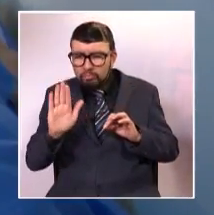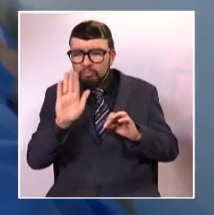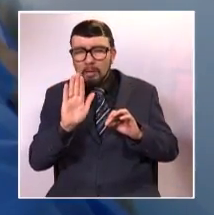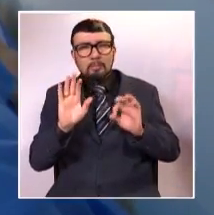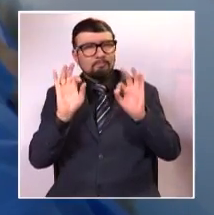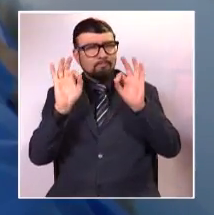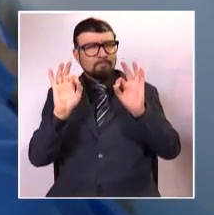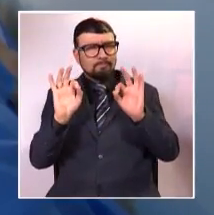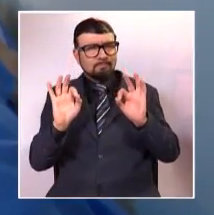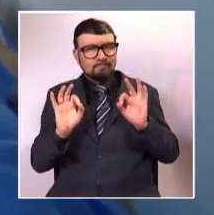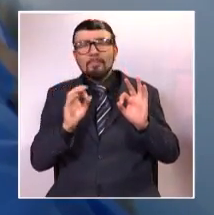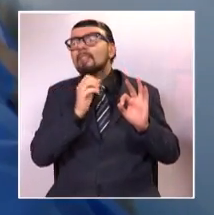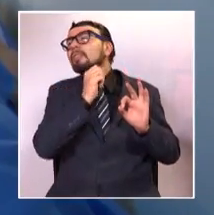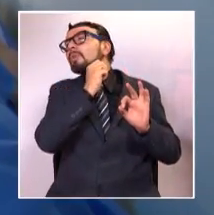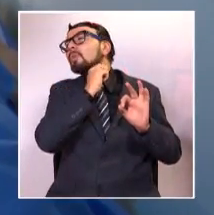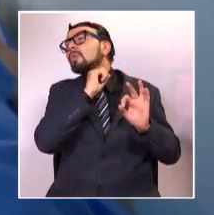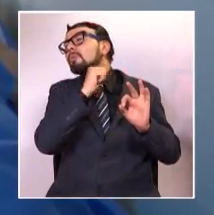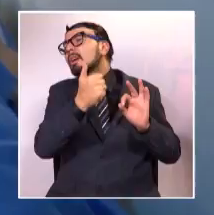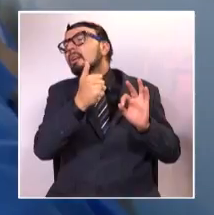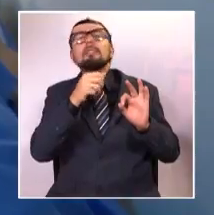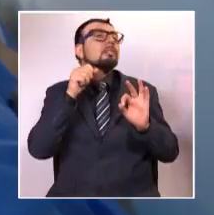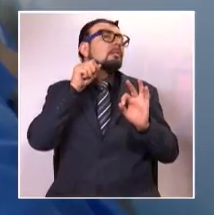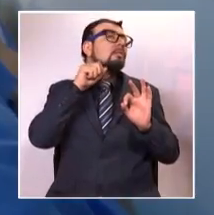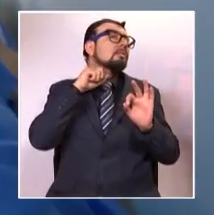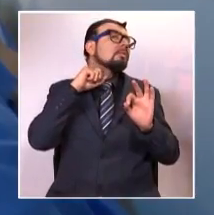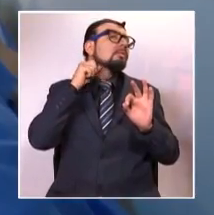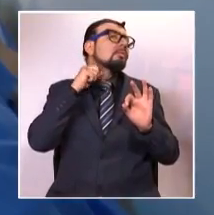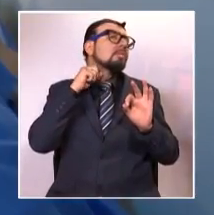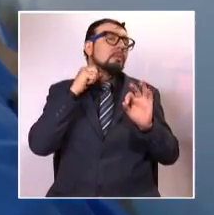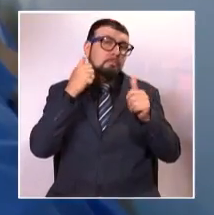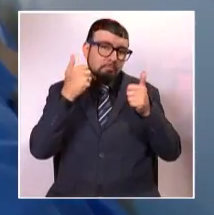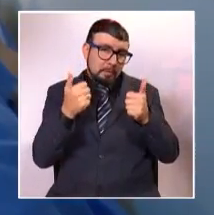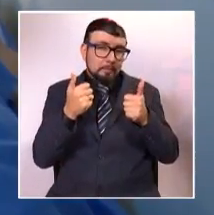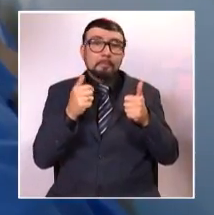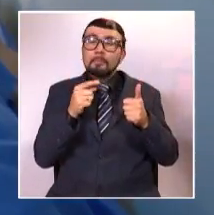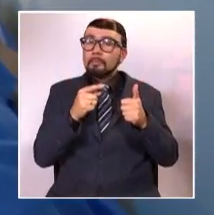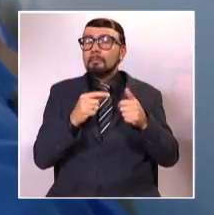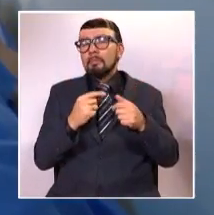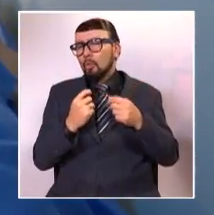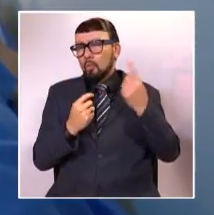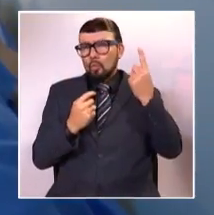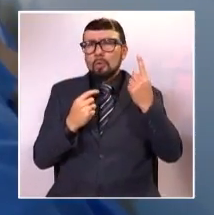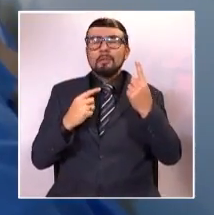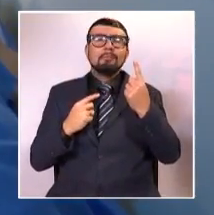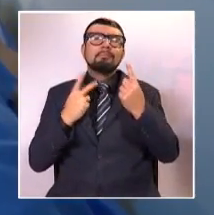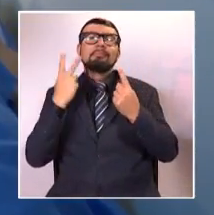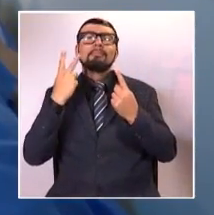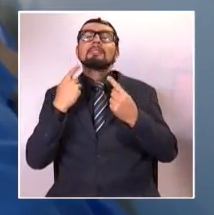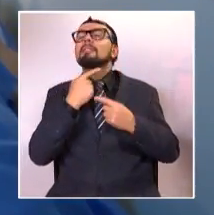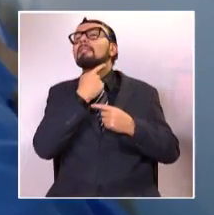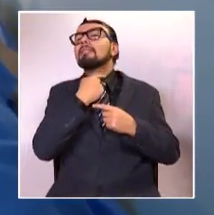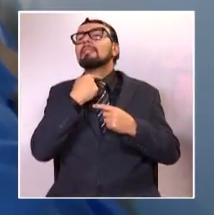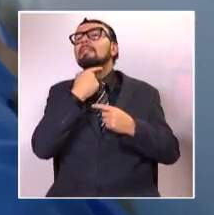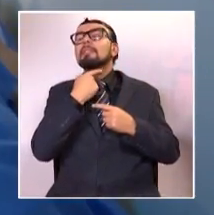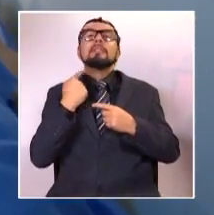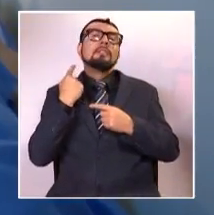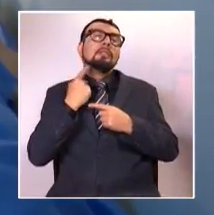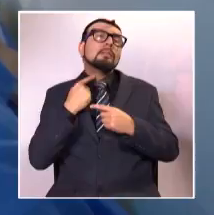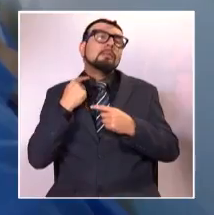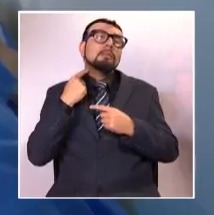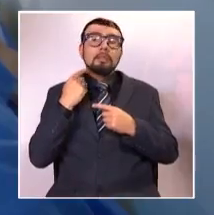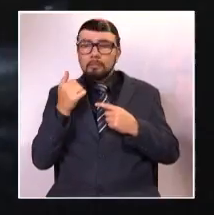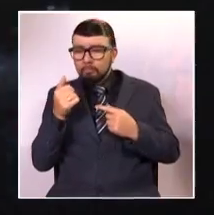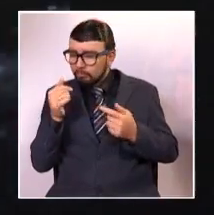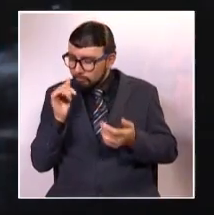La vemos en los dos cortes y pasamos al otro lóbulo de la glándula tiroides, es el izquierdo, y